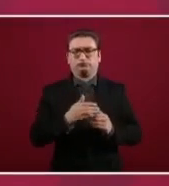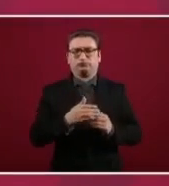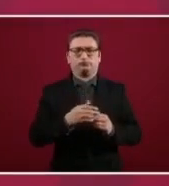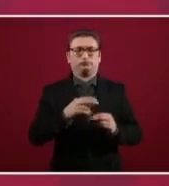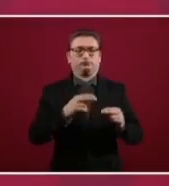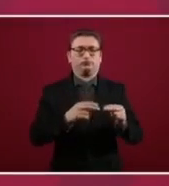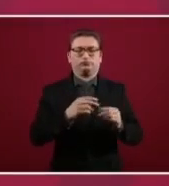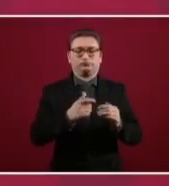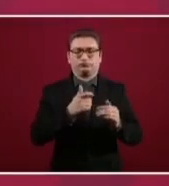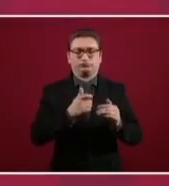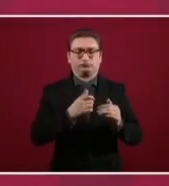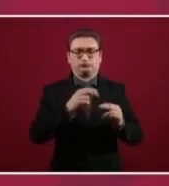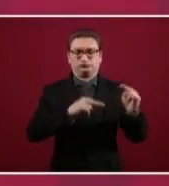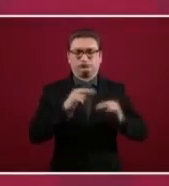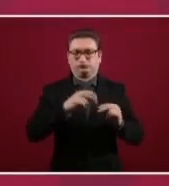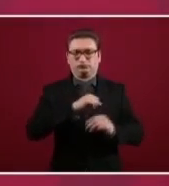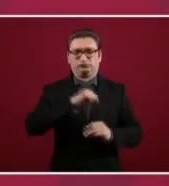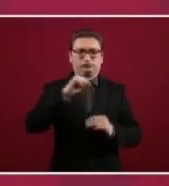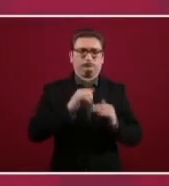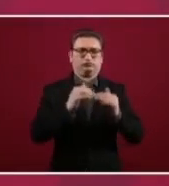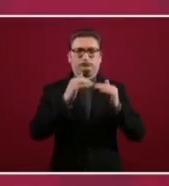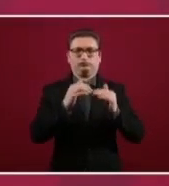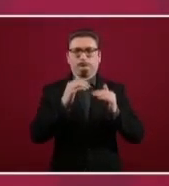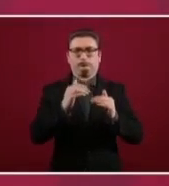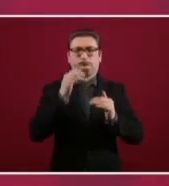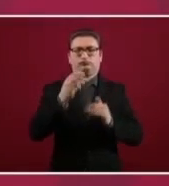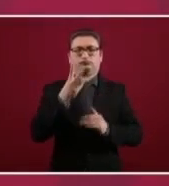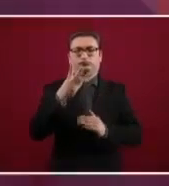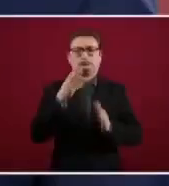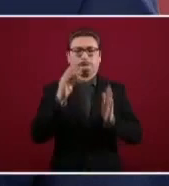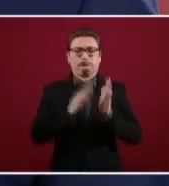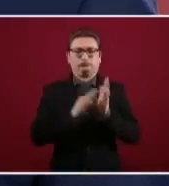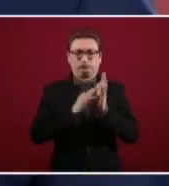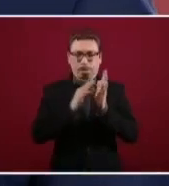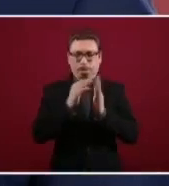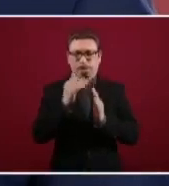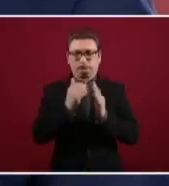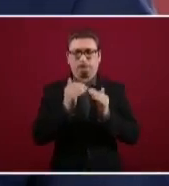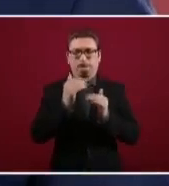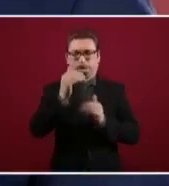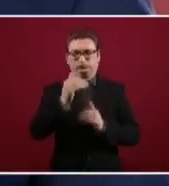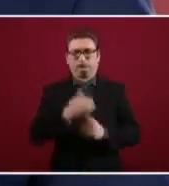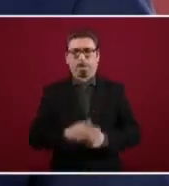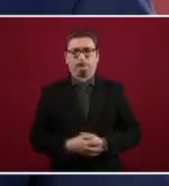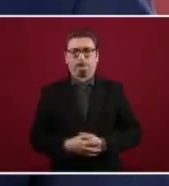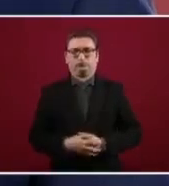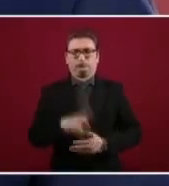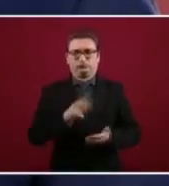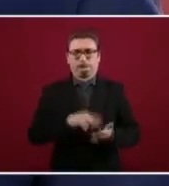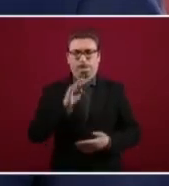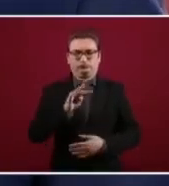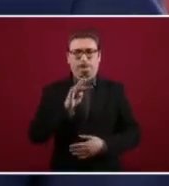más tres puntos así fue usted